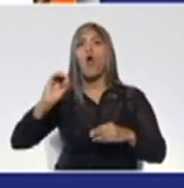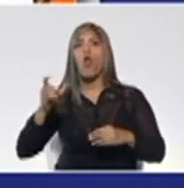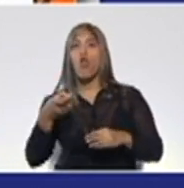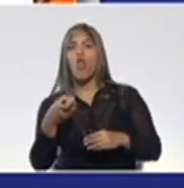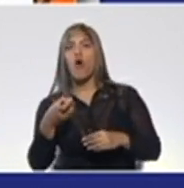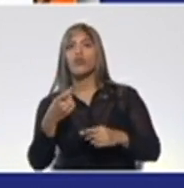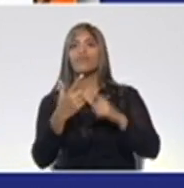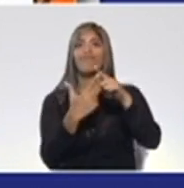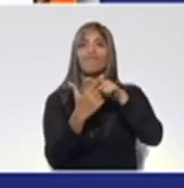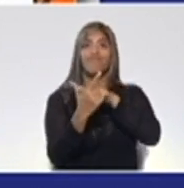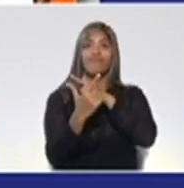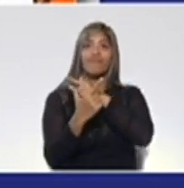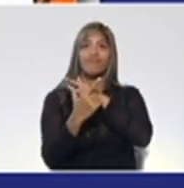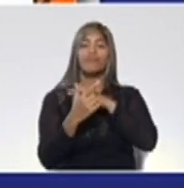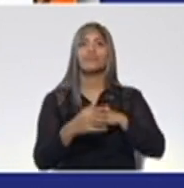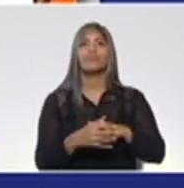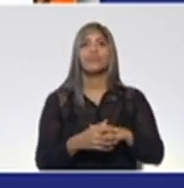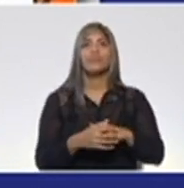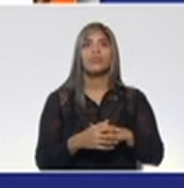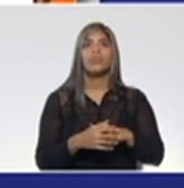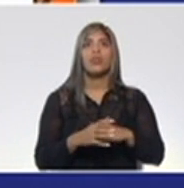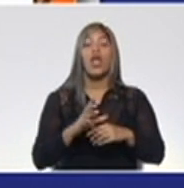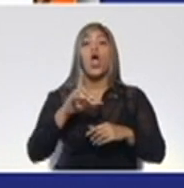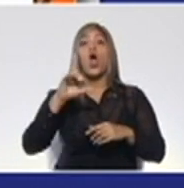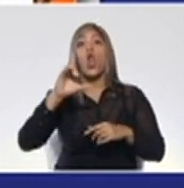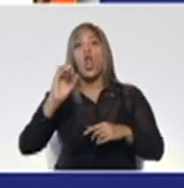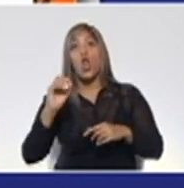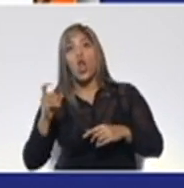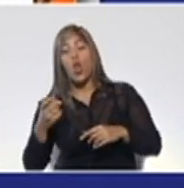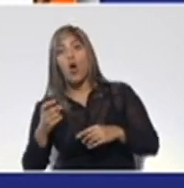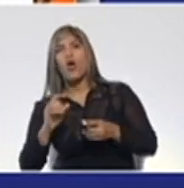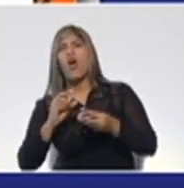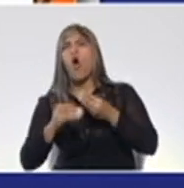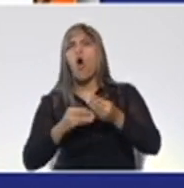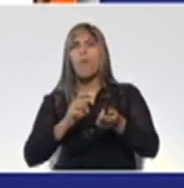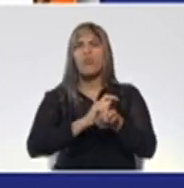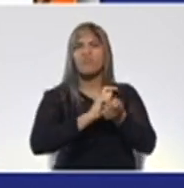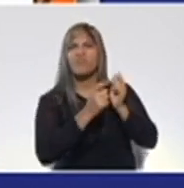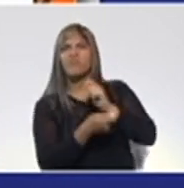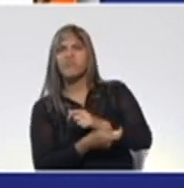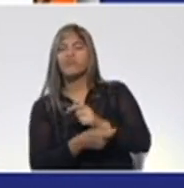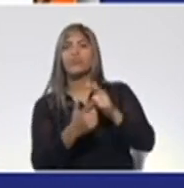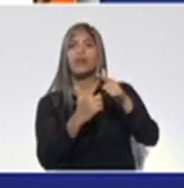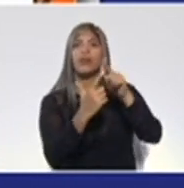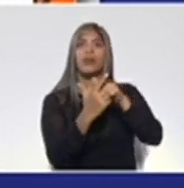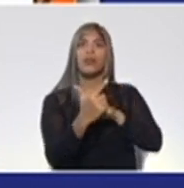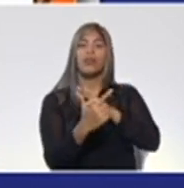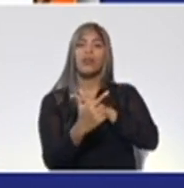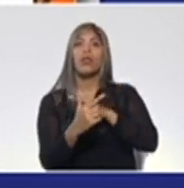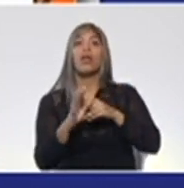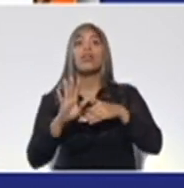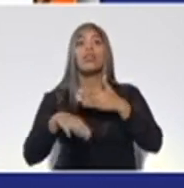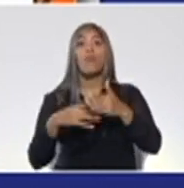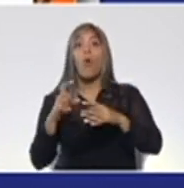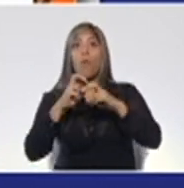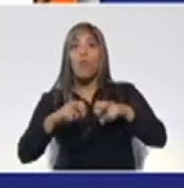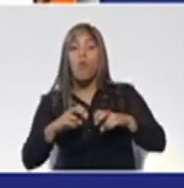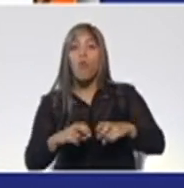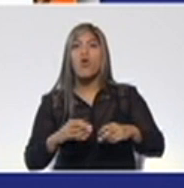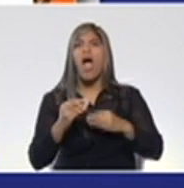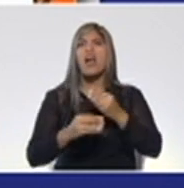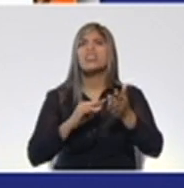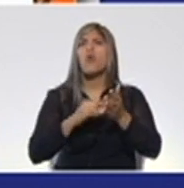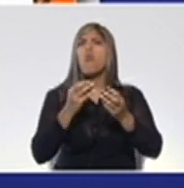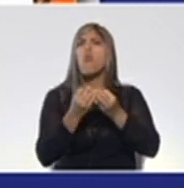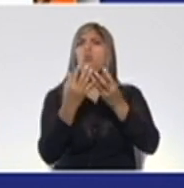radical, un logaritmo en que transforma a un radical y halla el valor de x en